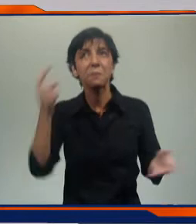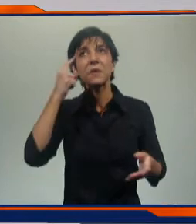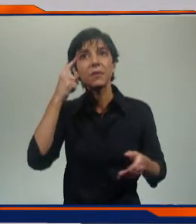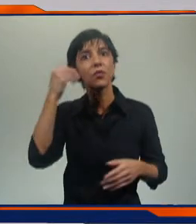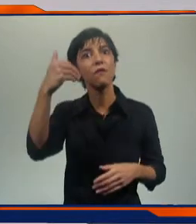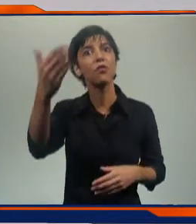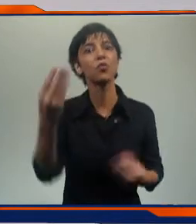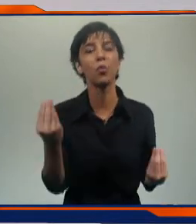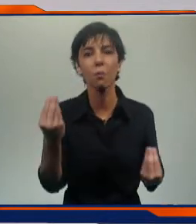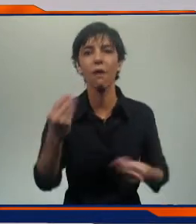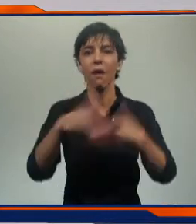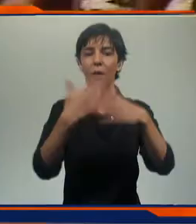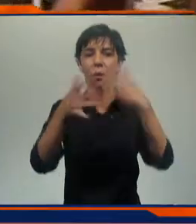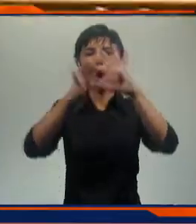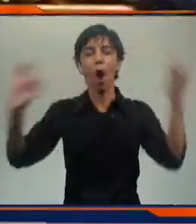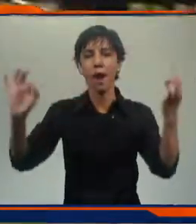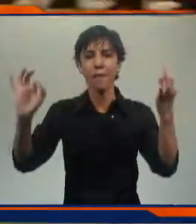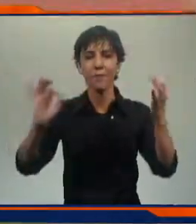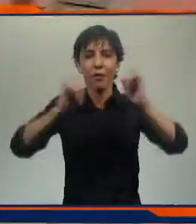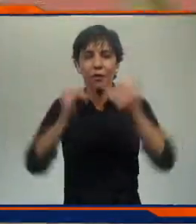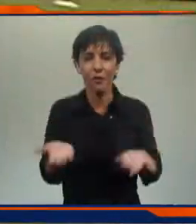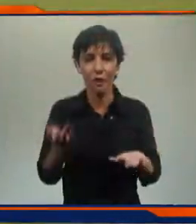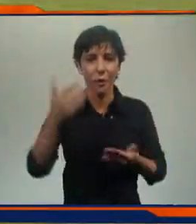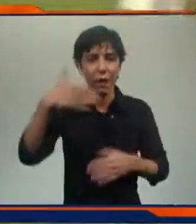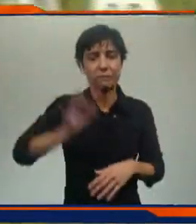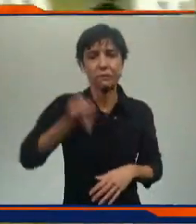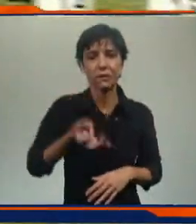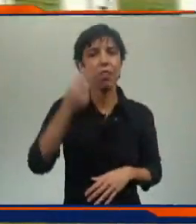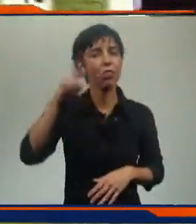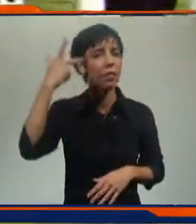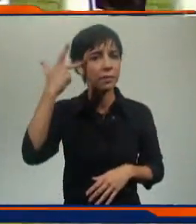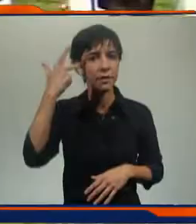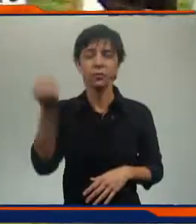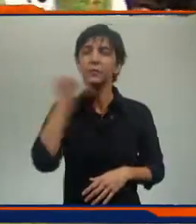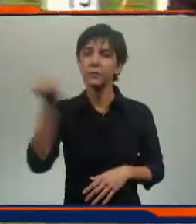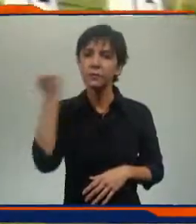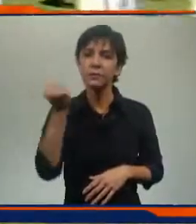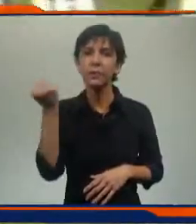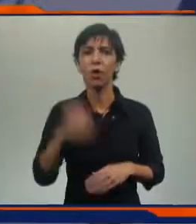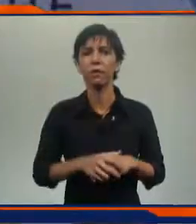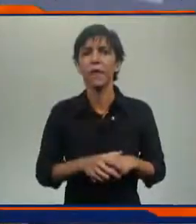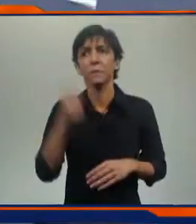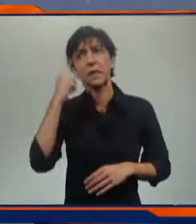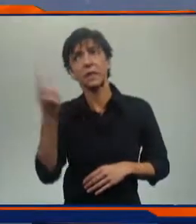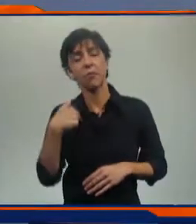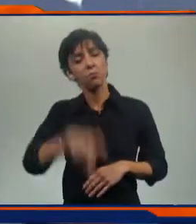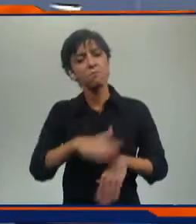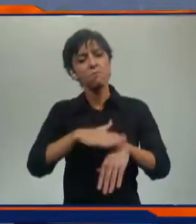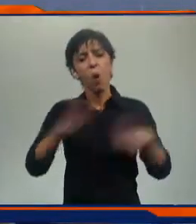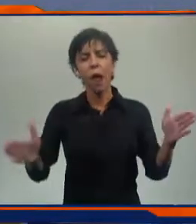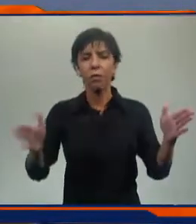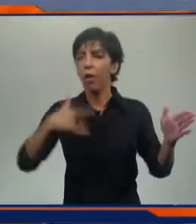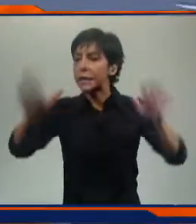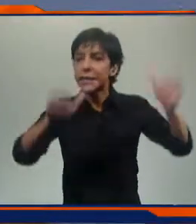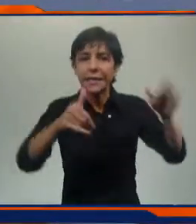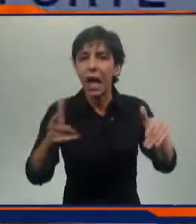olímpicos' la juventud de 2018 y poder utilizarlo como una posible etapa de poder captar figuras o talentos y